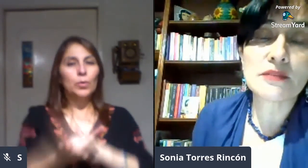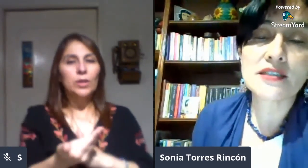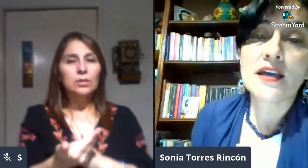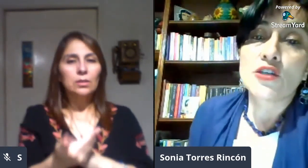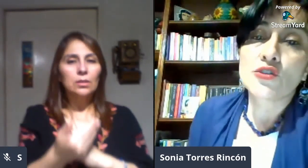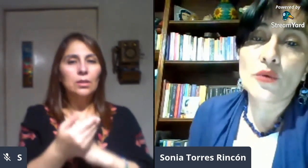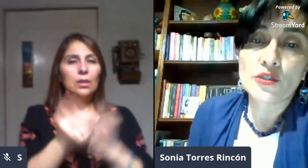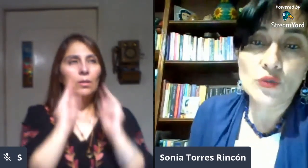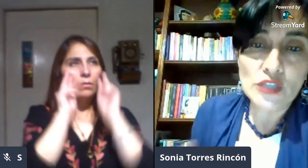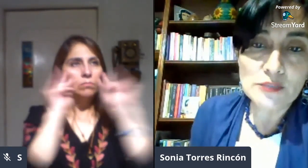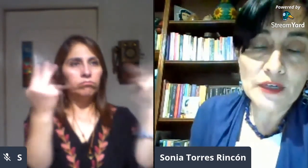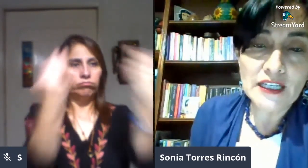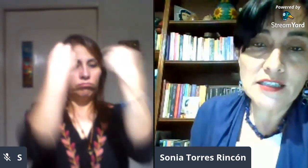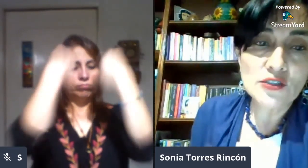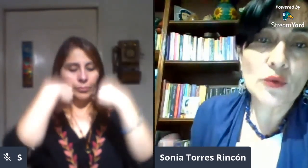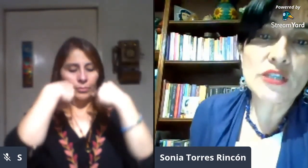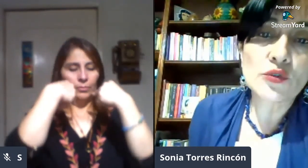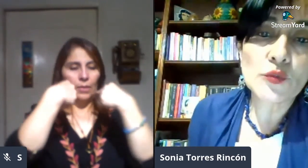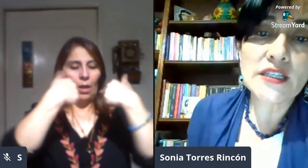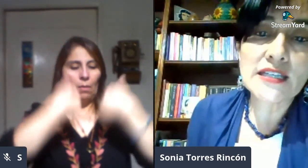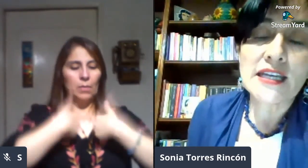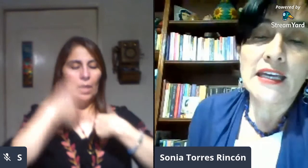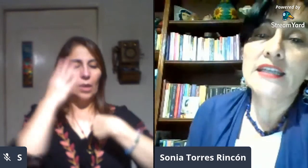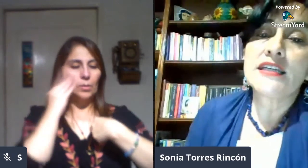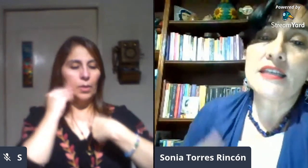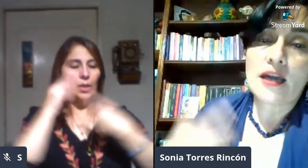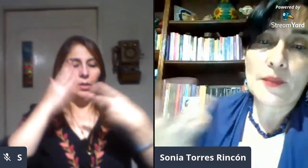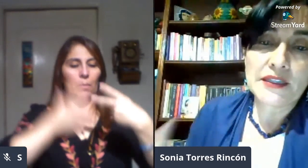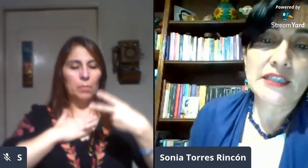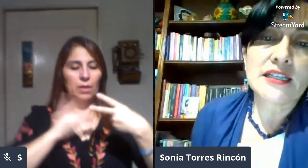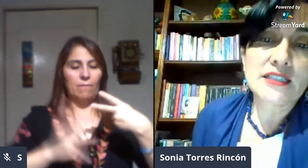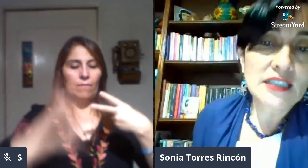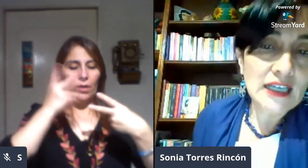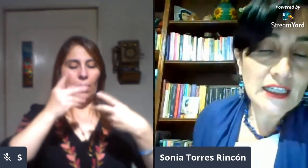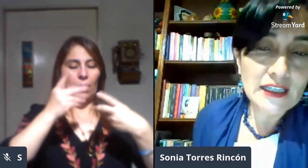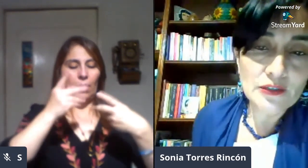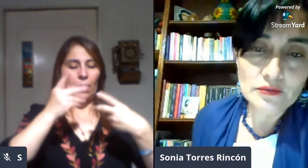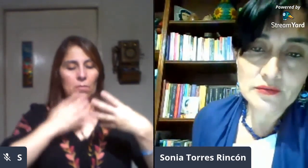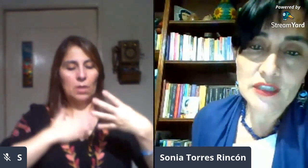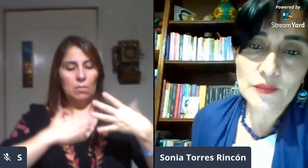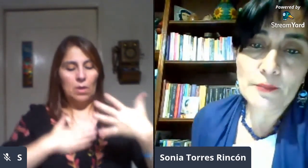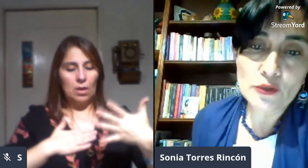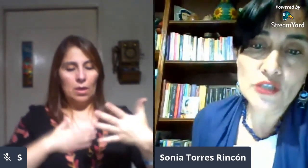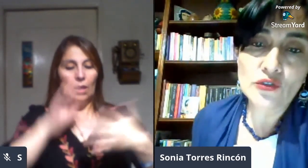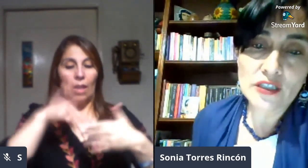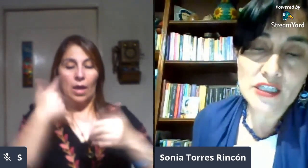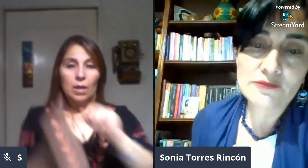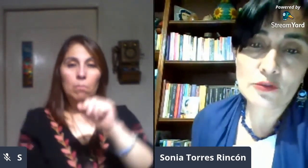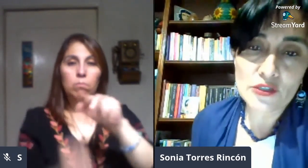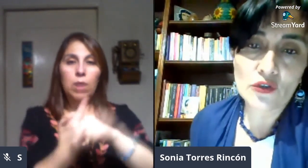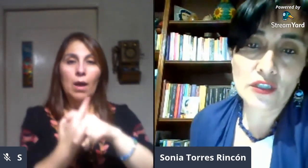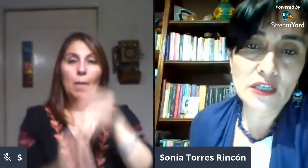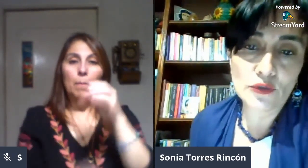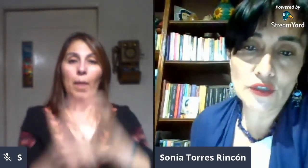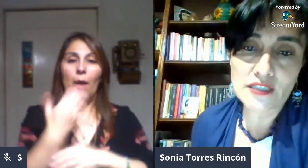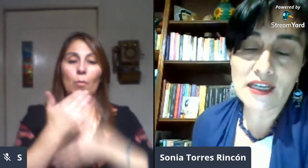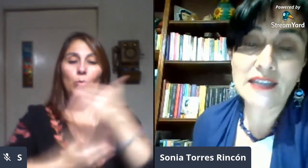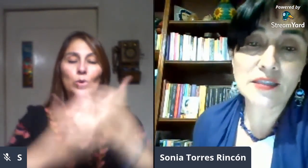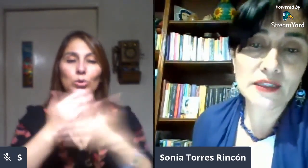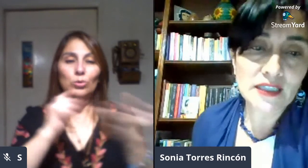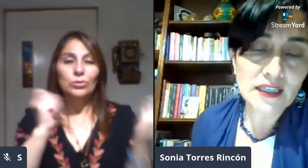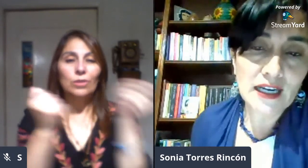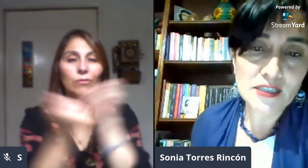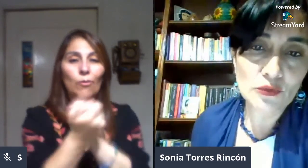sí mismas, sobre sus experiencias, sobre sus vidas, y a partir de allí generaron también procesos de transformación y de